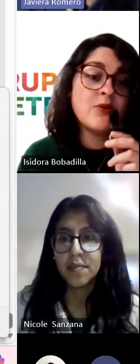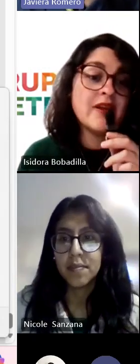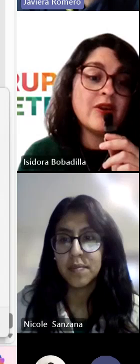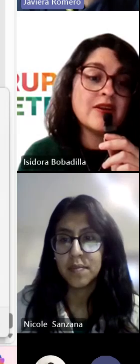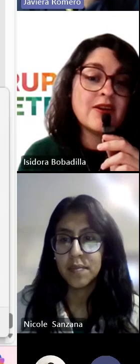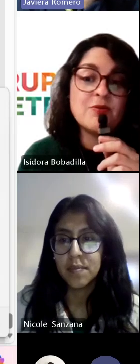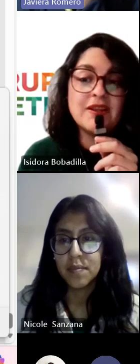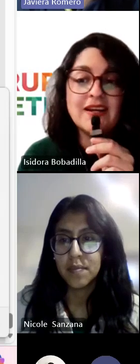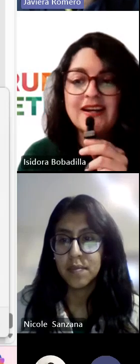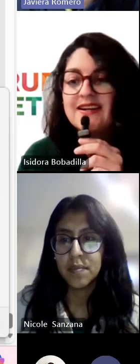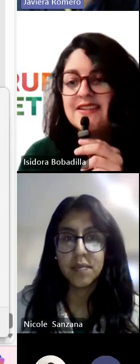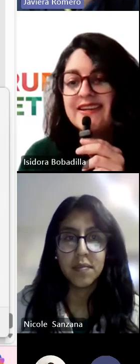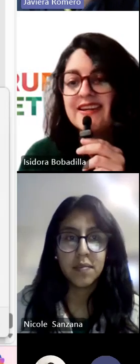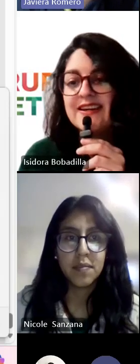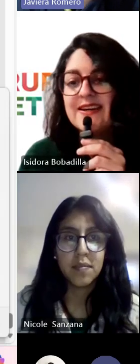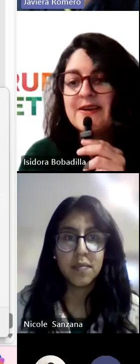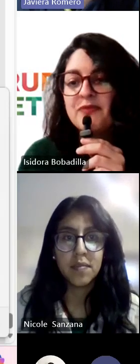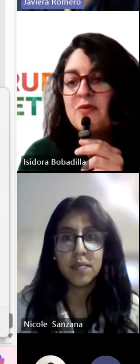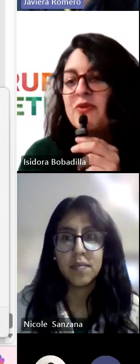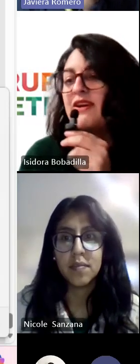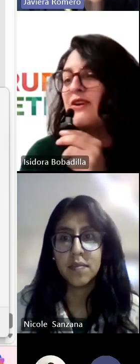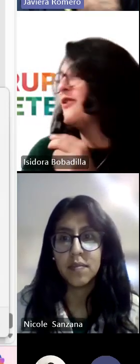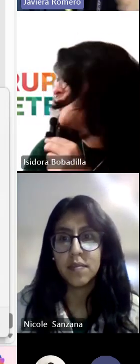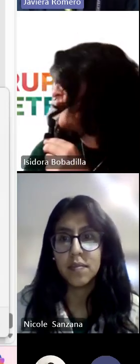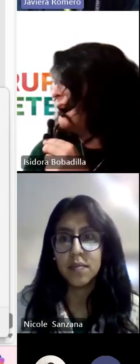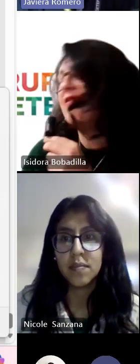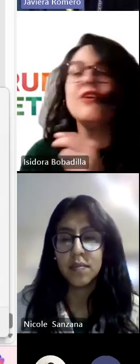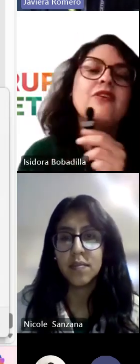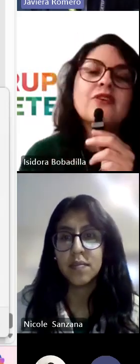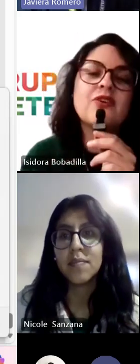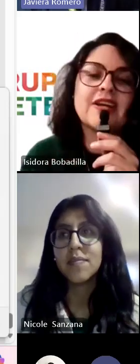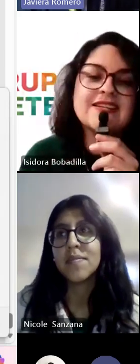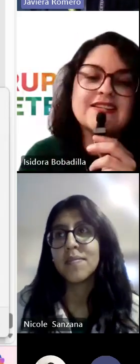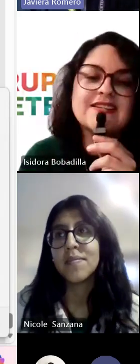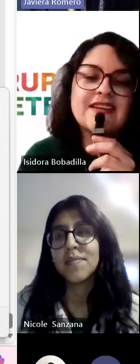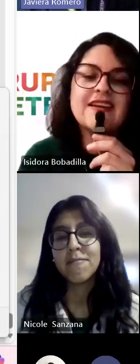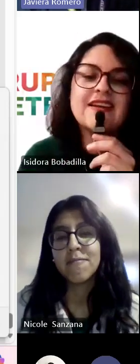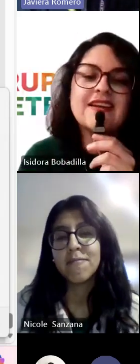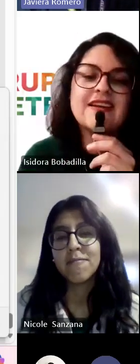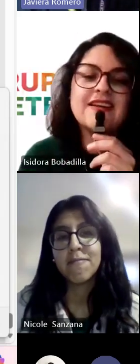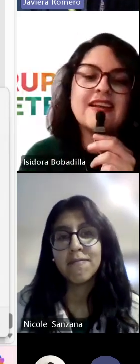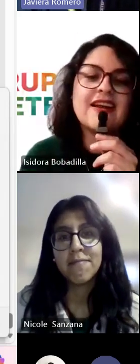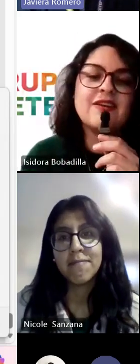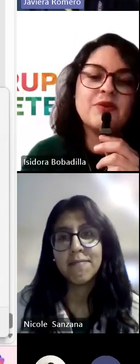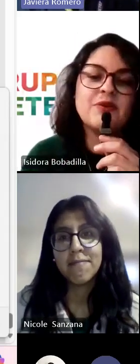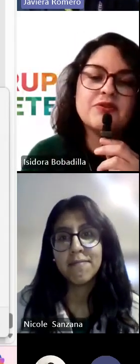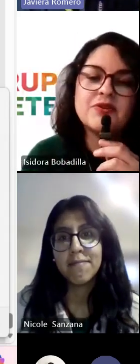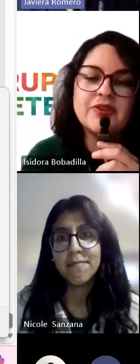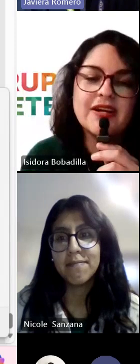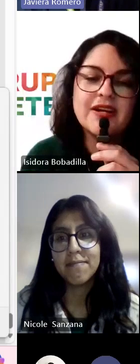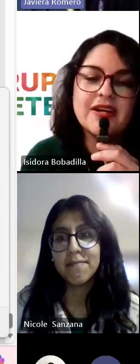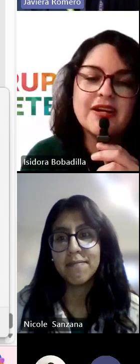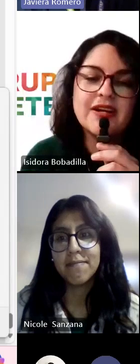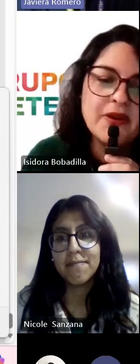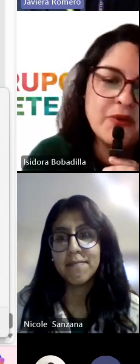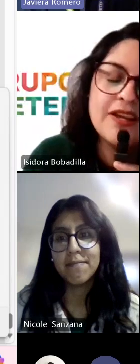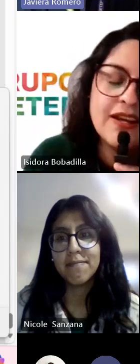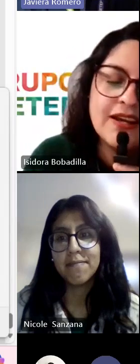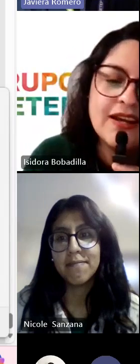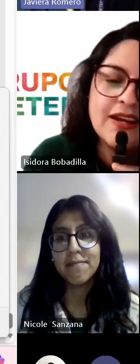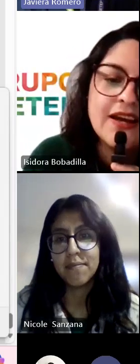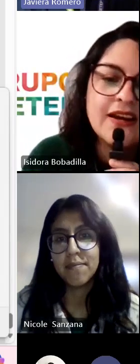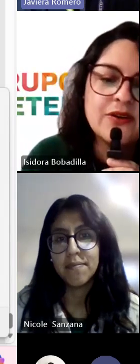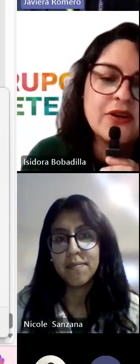también seguir cuidando la salud mental. Así que, como dijo Pablo, lo que necesiten están ahí nuestros contactos